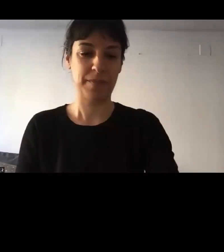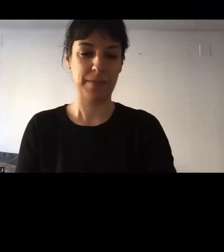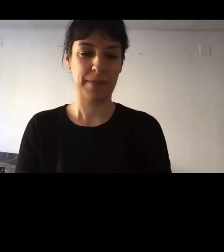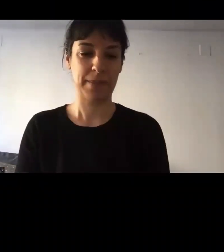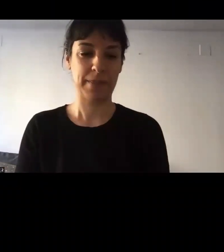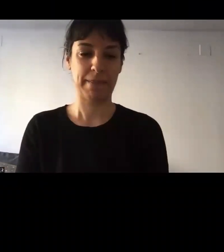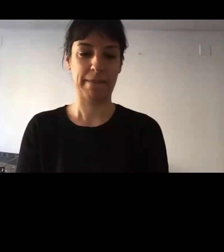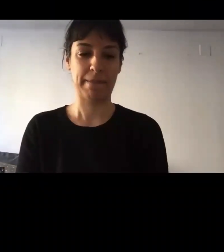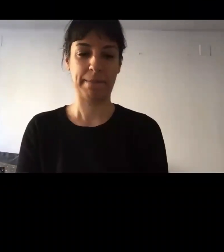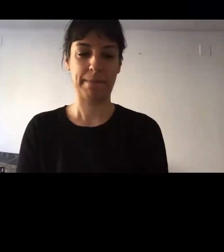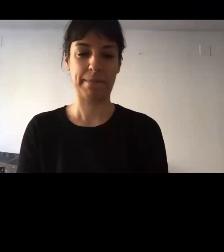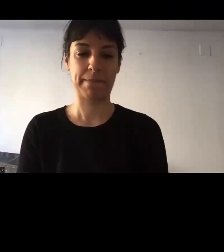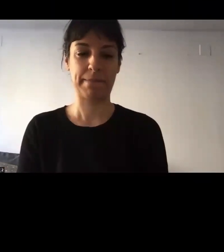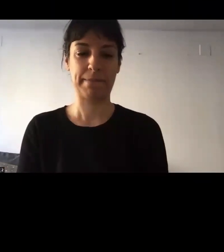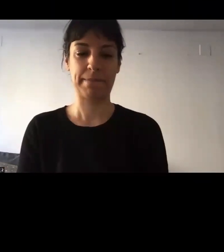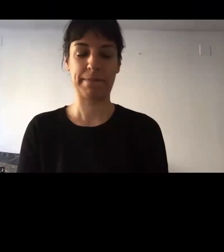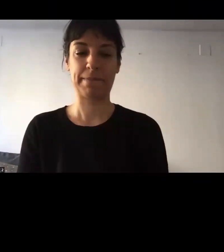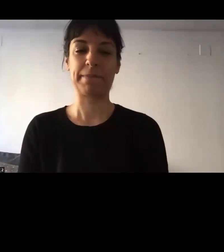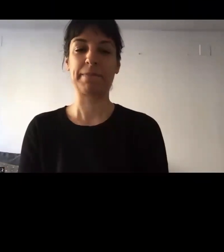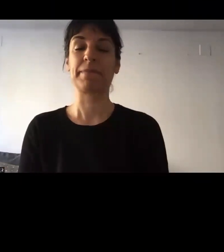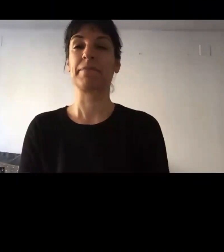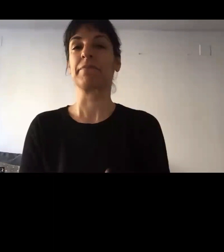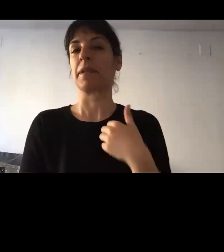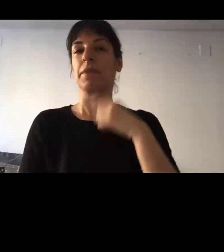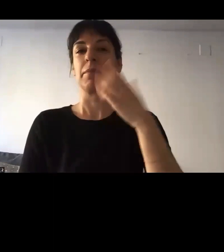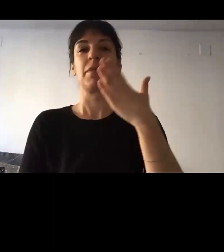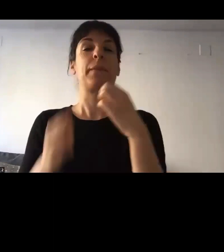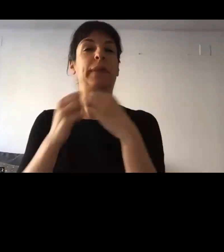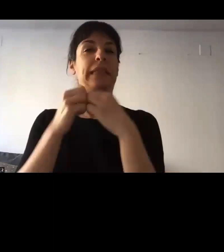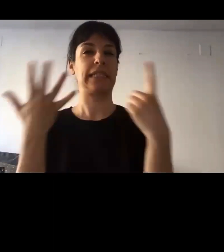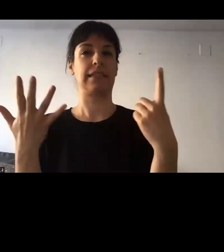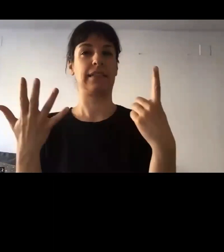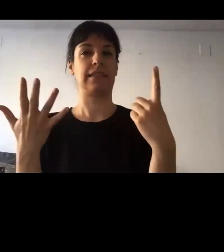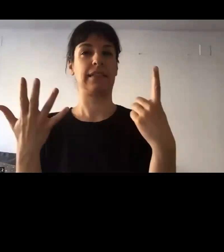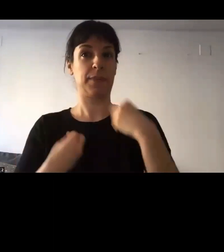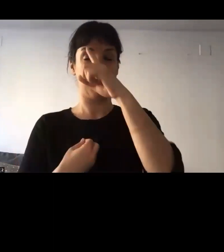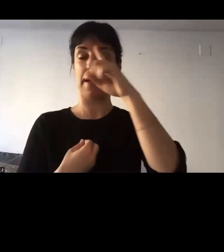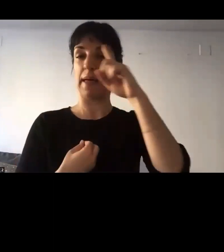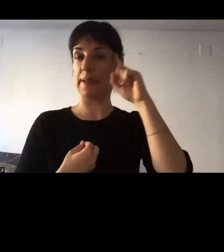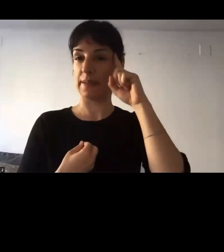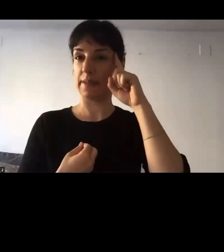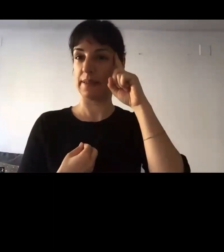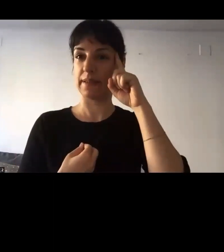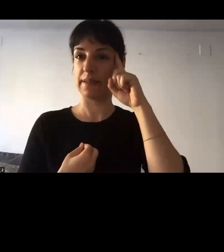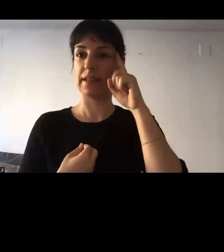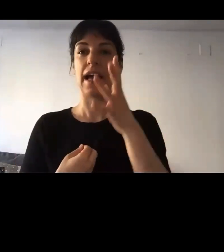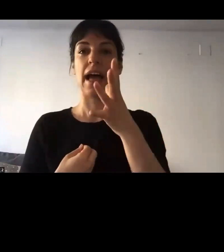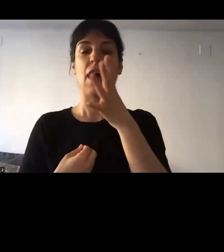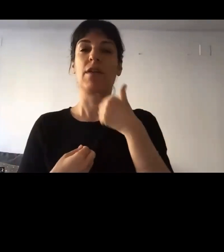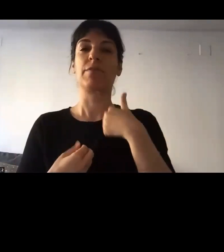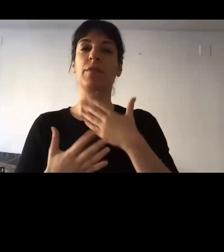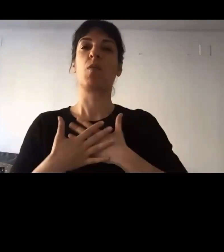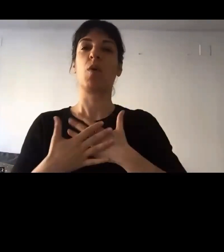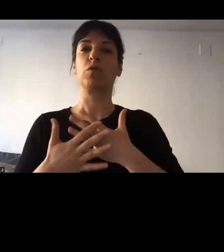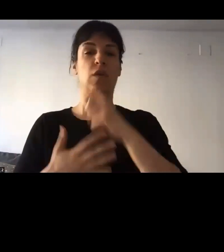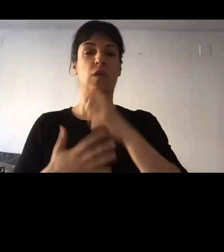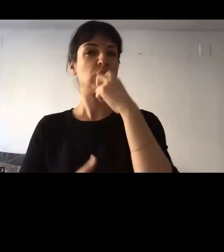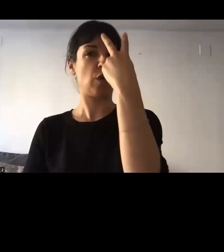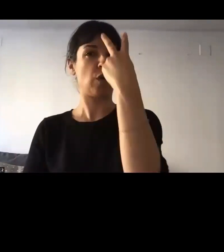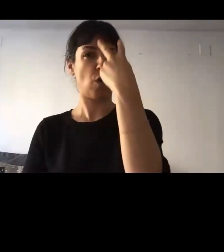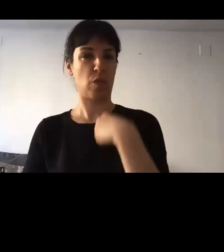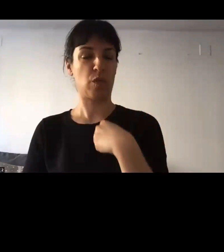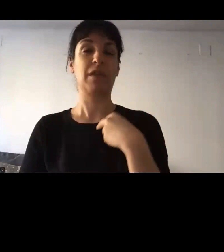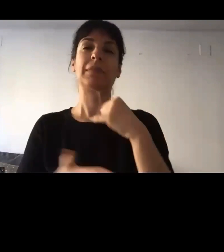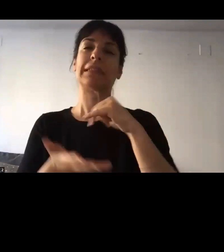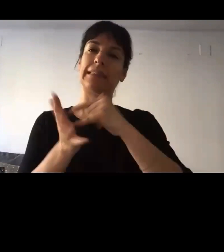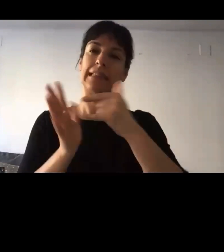tengo 26 años, vivo en Madrid y actualmente soy voluntario de Fundación 11 y también técnico